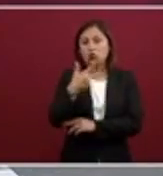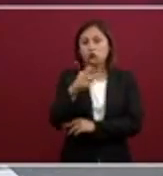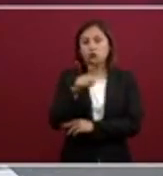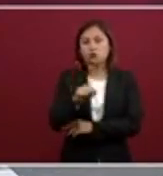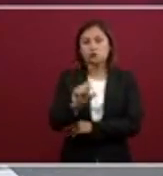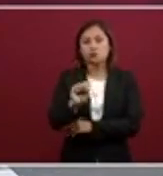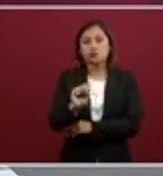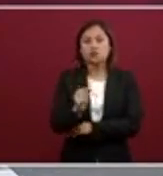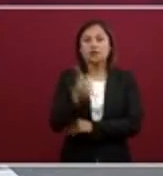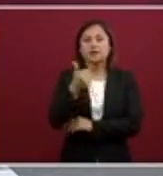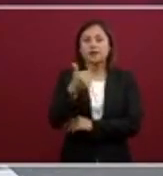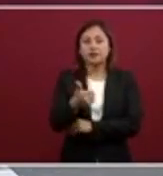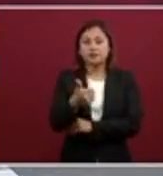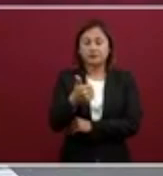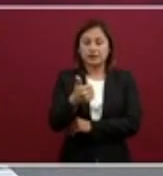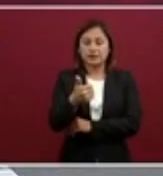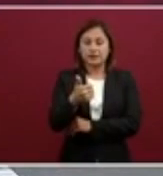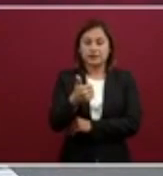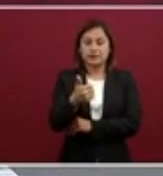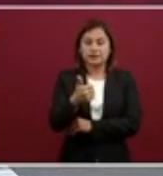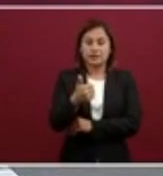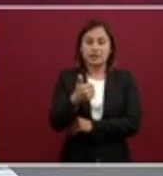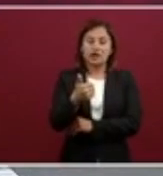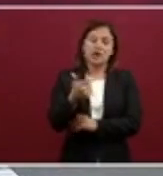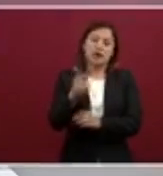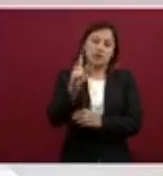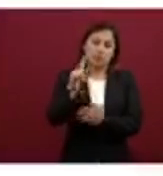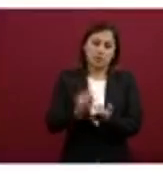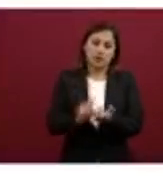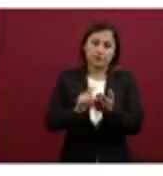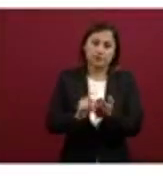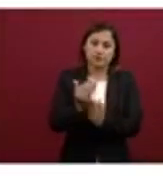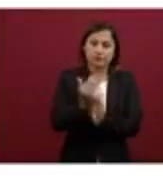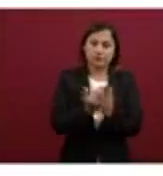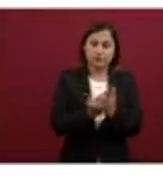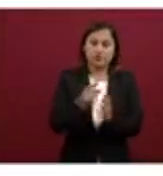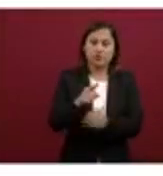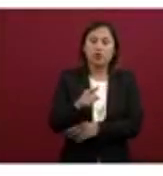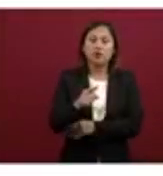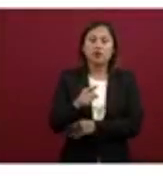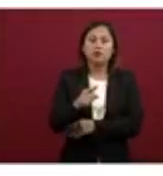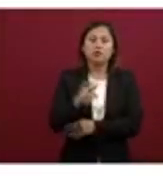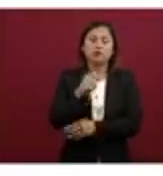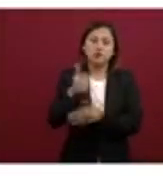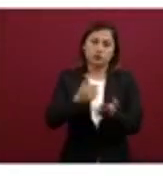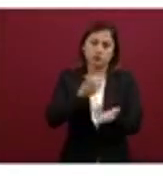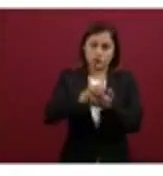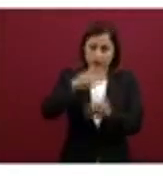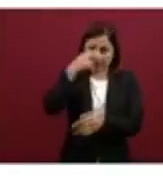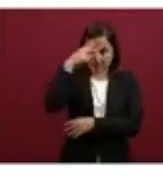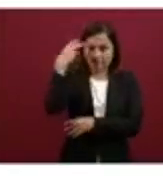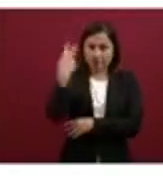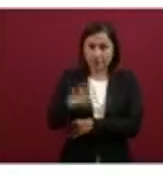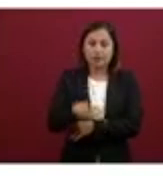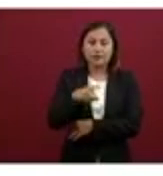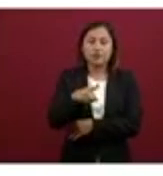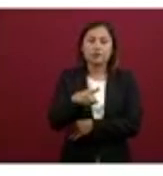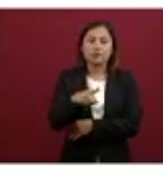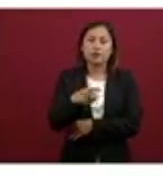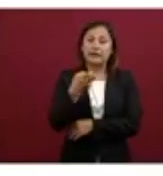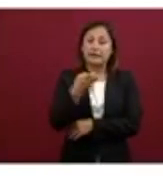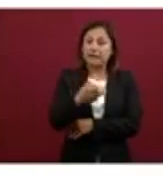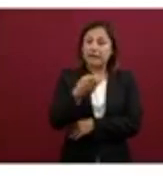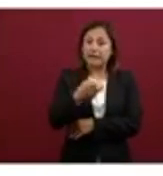8.66 mililitros por litro en Coacalco, Ciudad de México, como la gasolinera